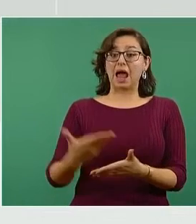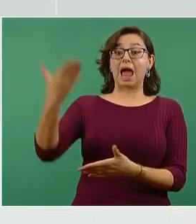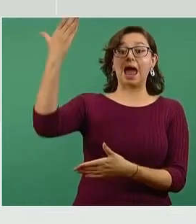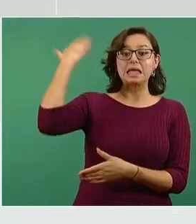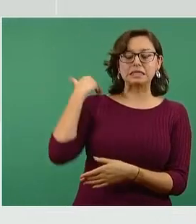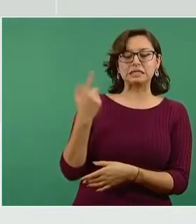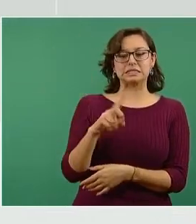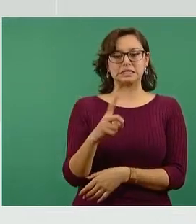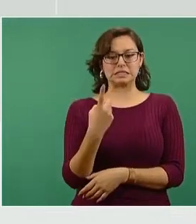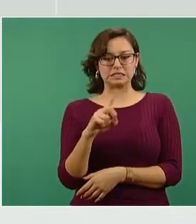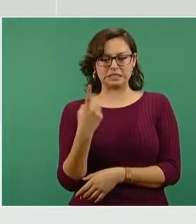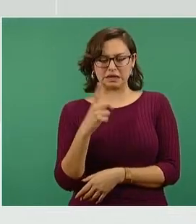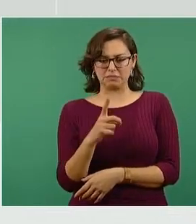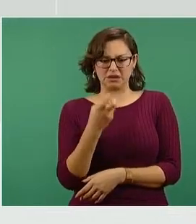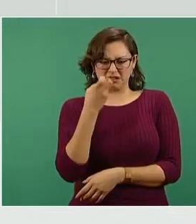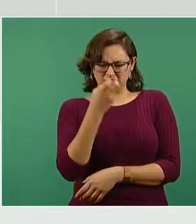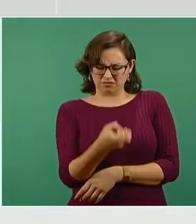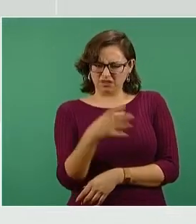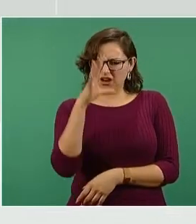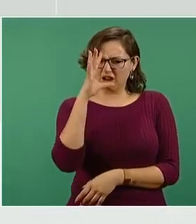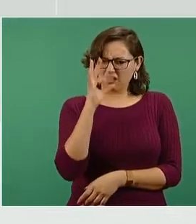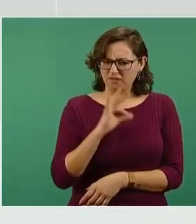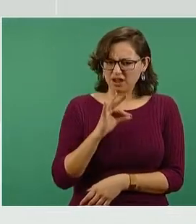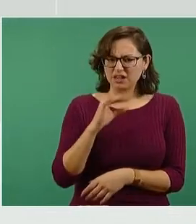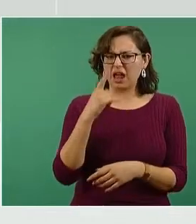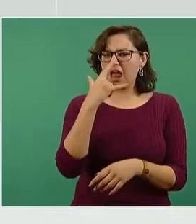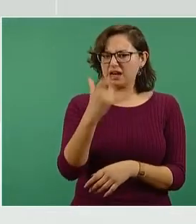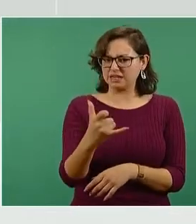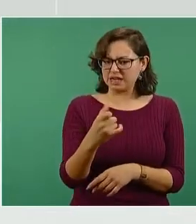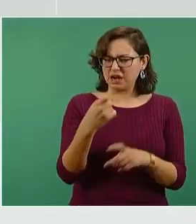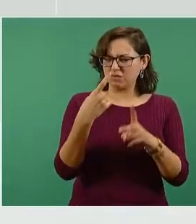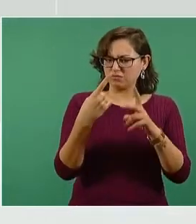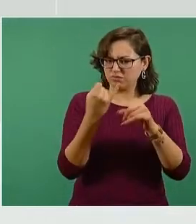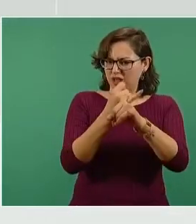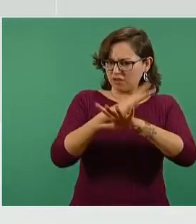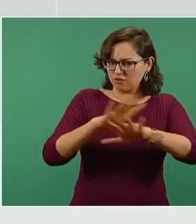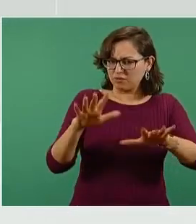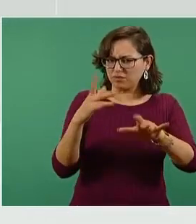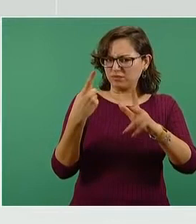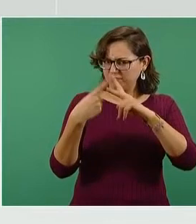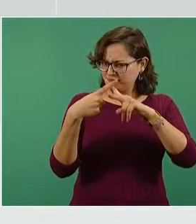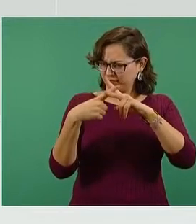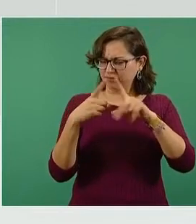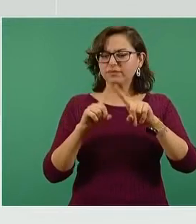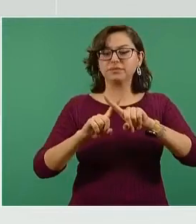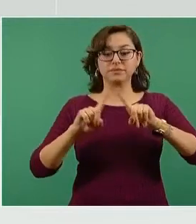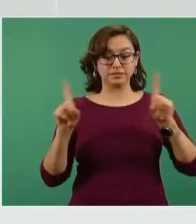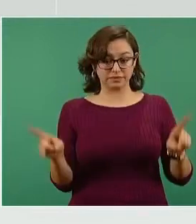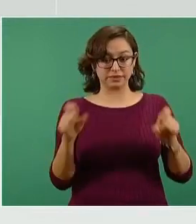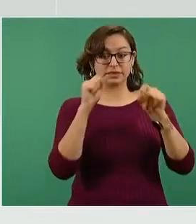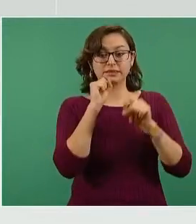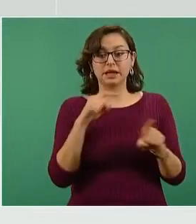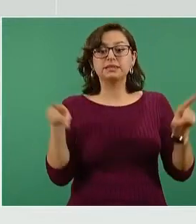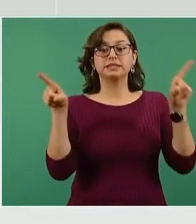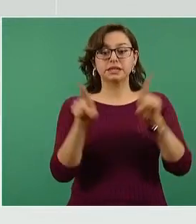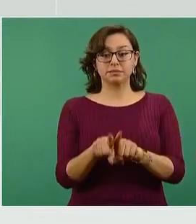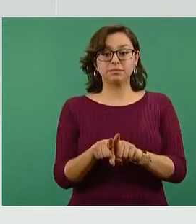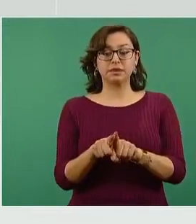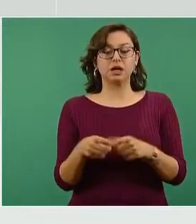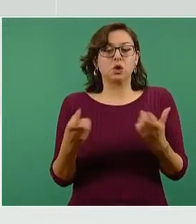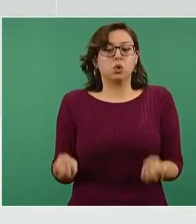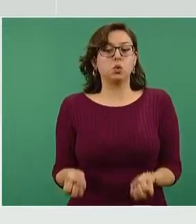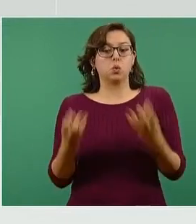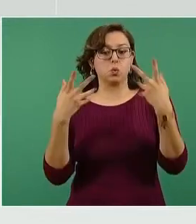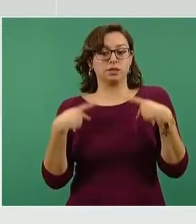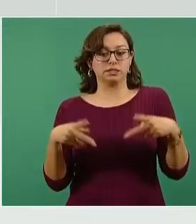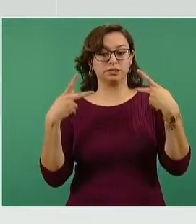semana de vacunación donde encontramos el desfase. Y relacionada a esta pregunta, también hemos encontrado inconsistencias en las cifras de vacunación